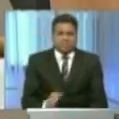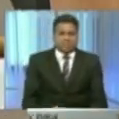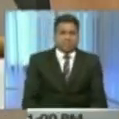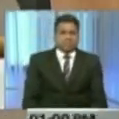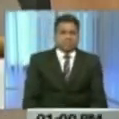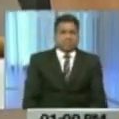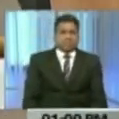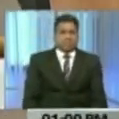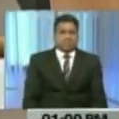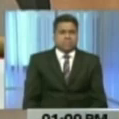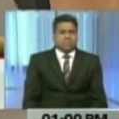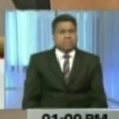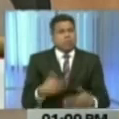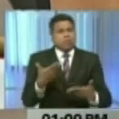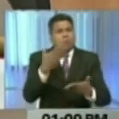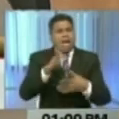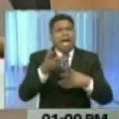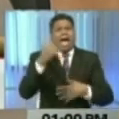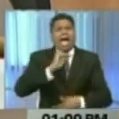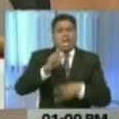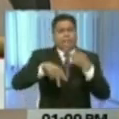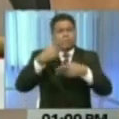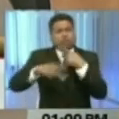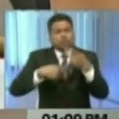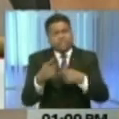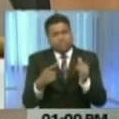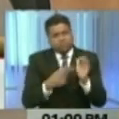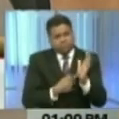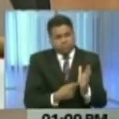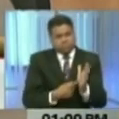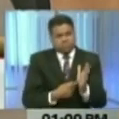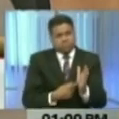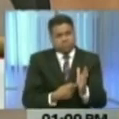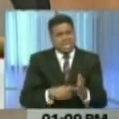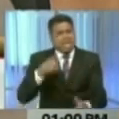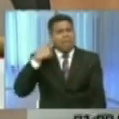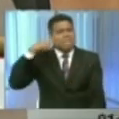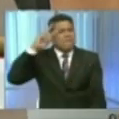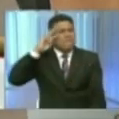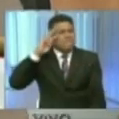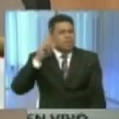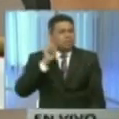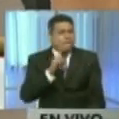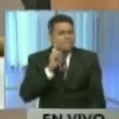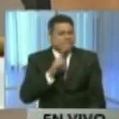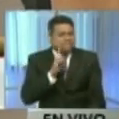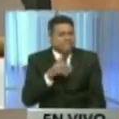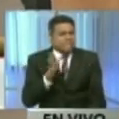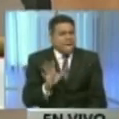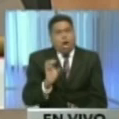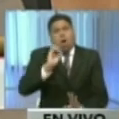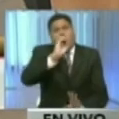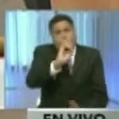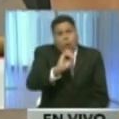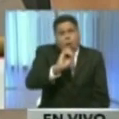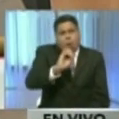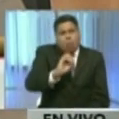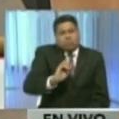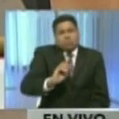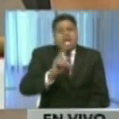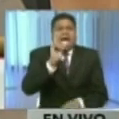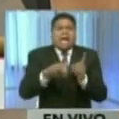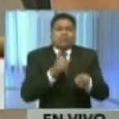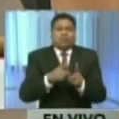que cuando se dan procesos de forjamiento de falsos supuestos o llamados también falsos positivos,